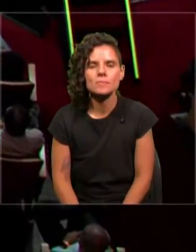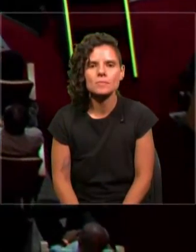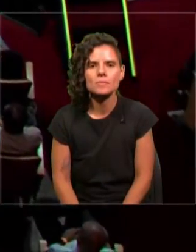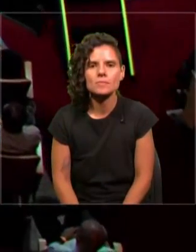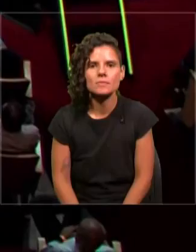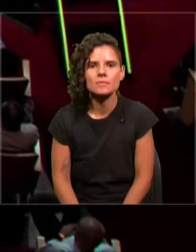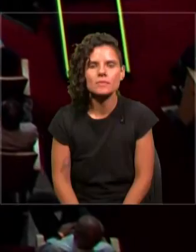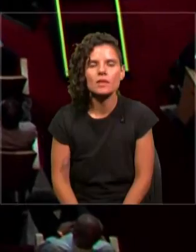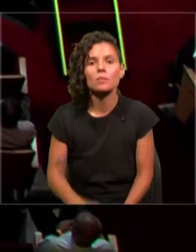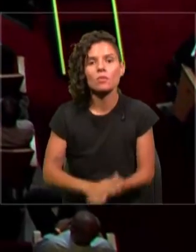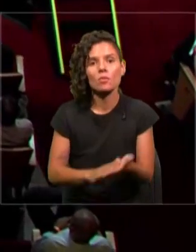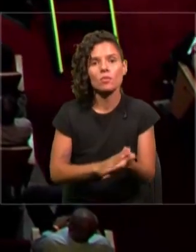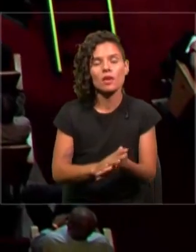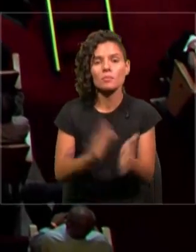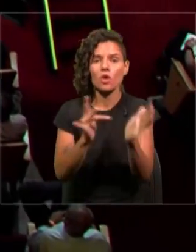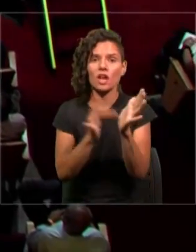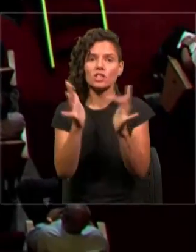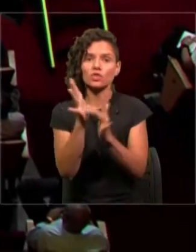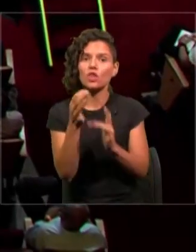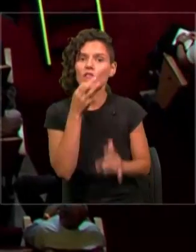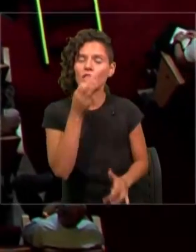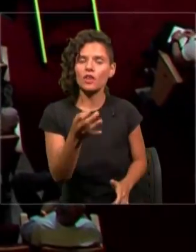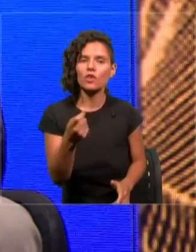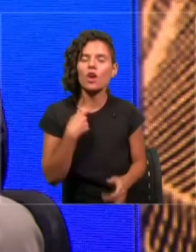Jesucristo dijo, amaos, amémonos.